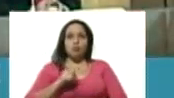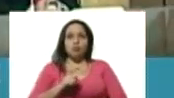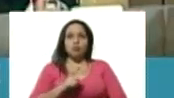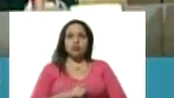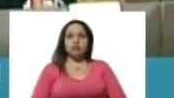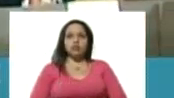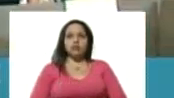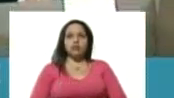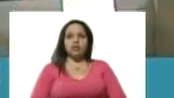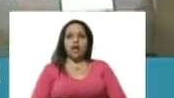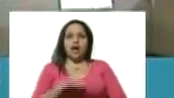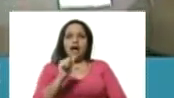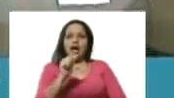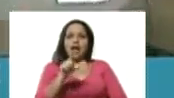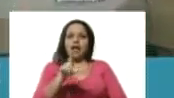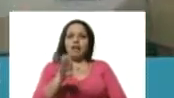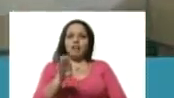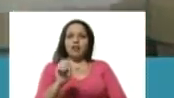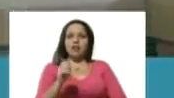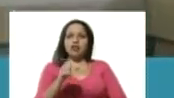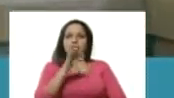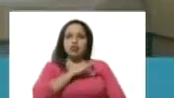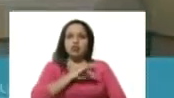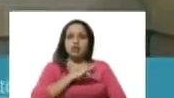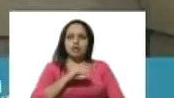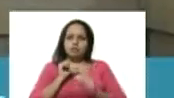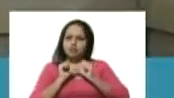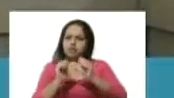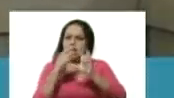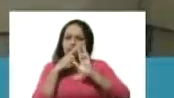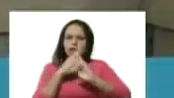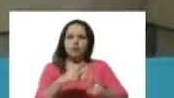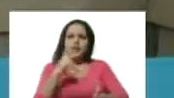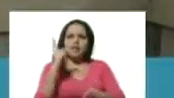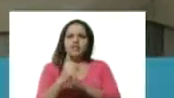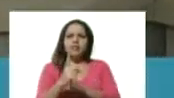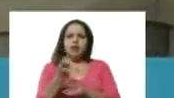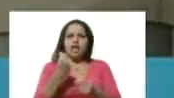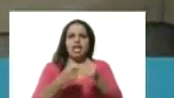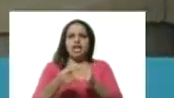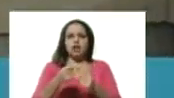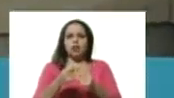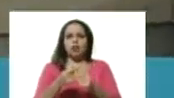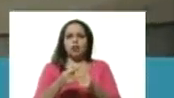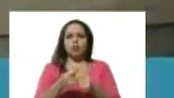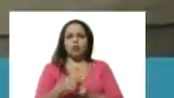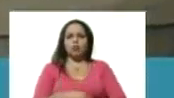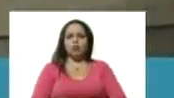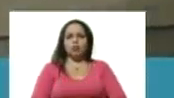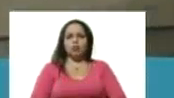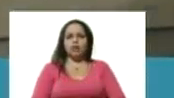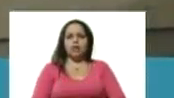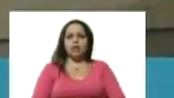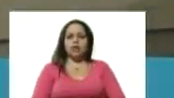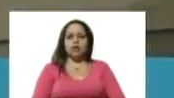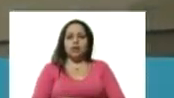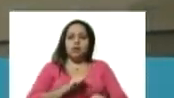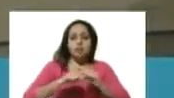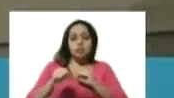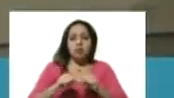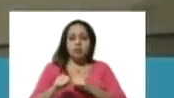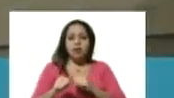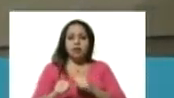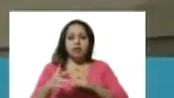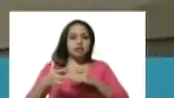social siga dando respuesta, tenemos que tener unas economías dinámicas, activas, y con esos dos